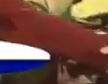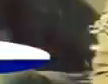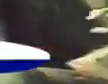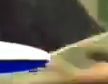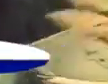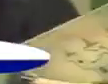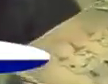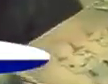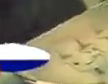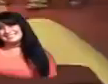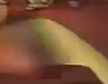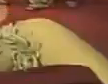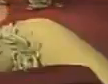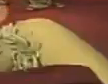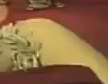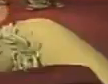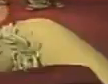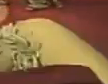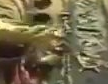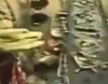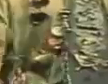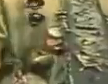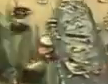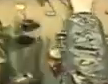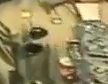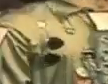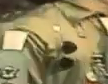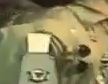¡Nuevo muchacho! Un hechizo nuevo lleva un regalo nuevo.